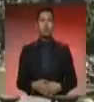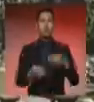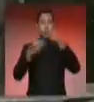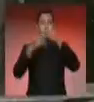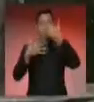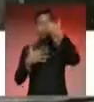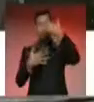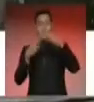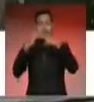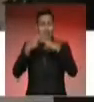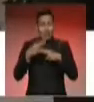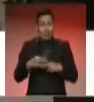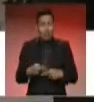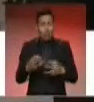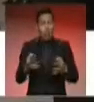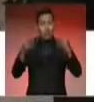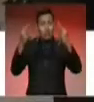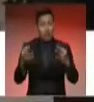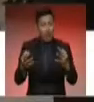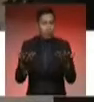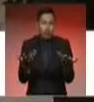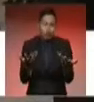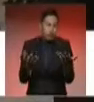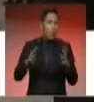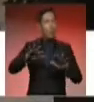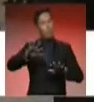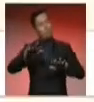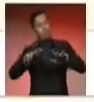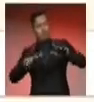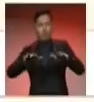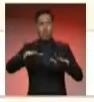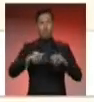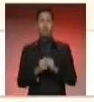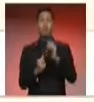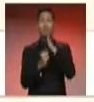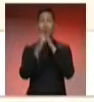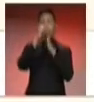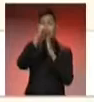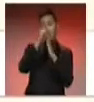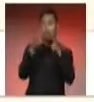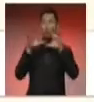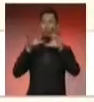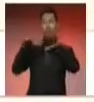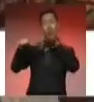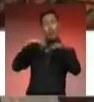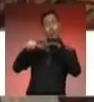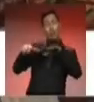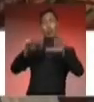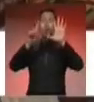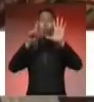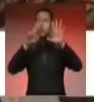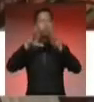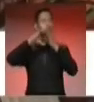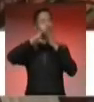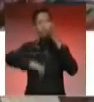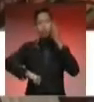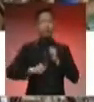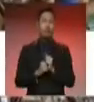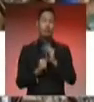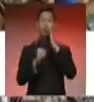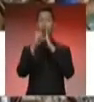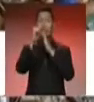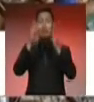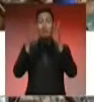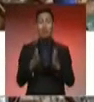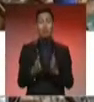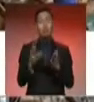es extraoficial. Los tres coordinadores que eran seis desaparecerán. Algunos posibles ministros podrían ser ratificados